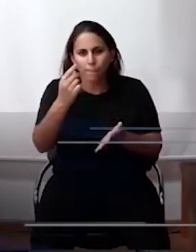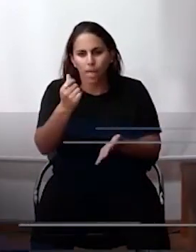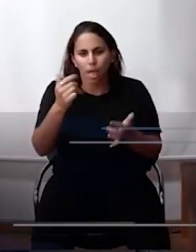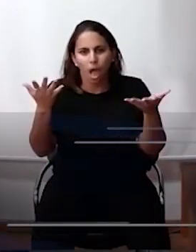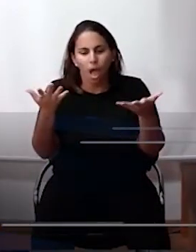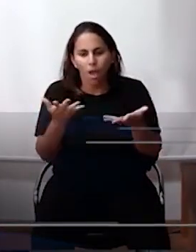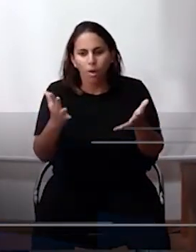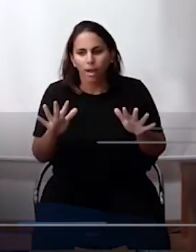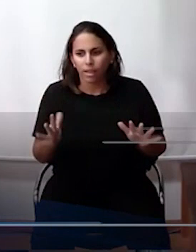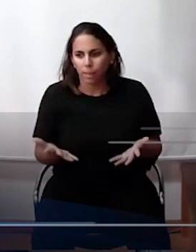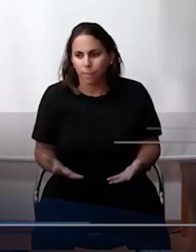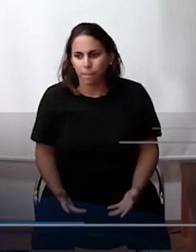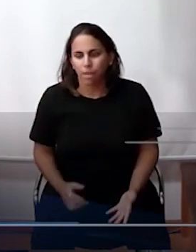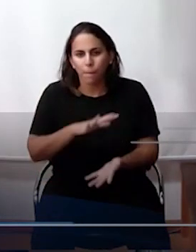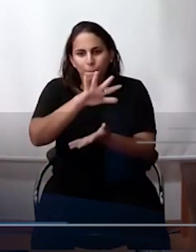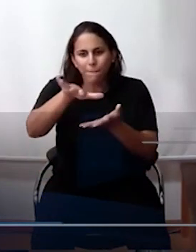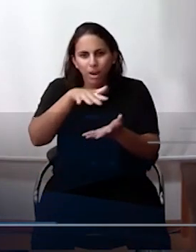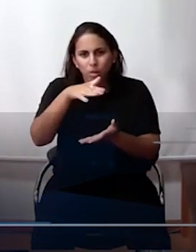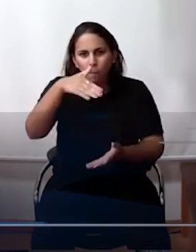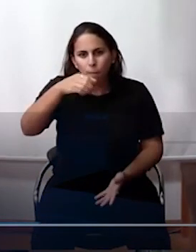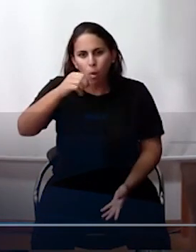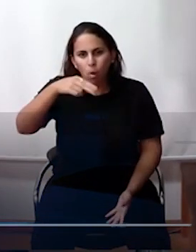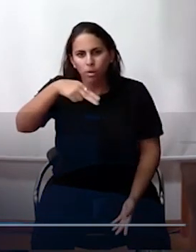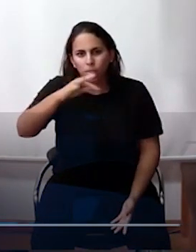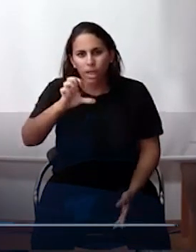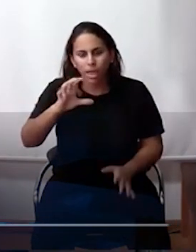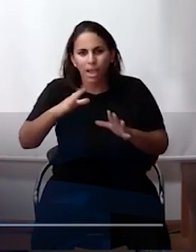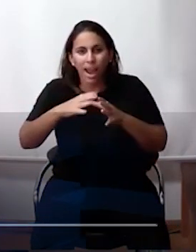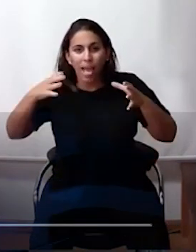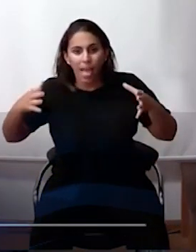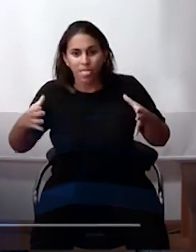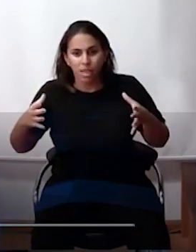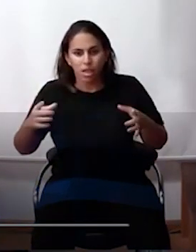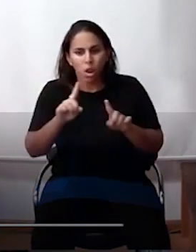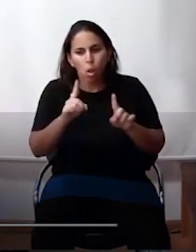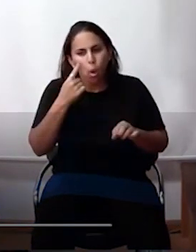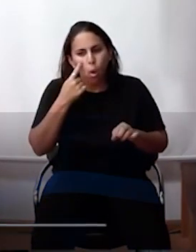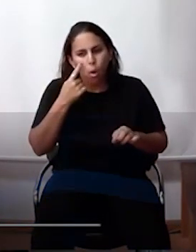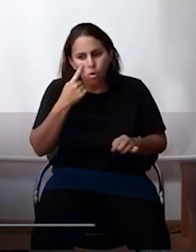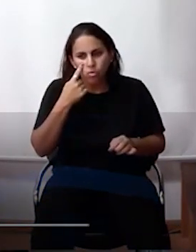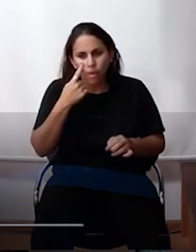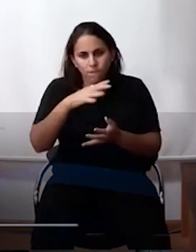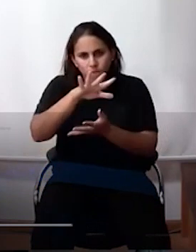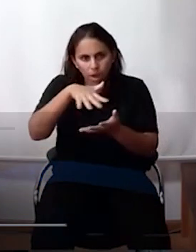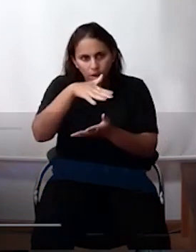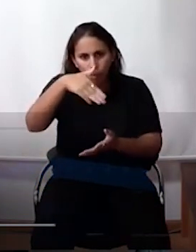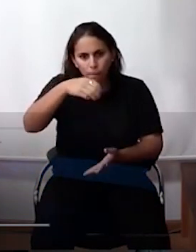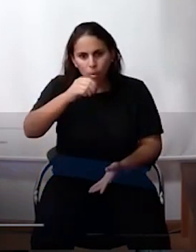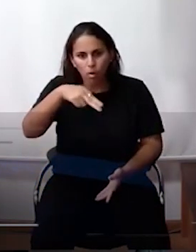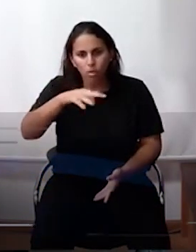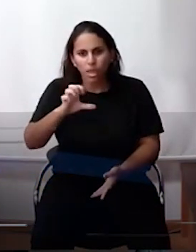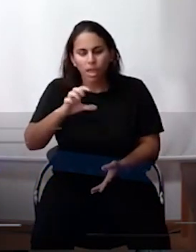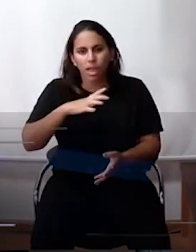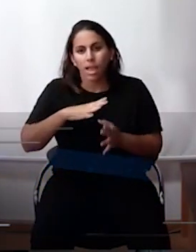es al barrio montegrande Para quienes no conocen este barrio dista entre un y 2